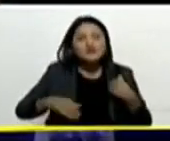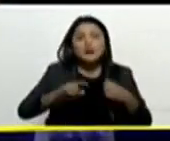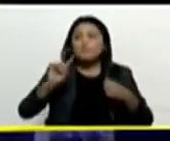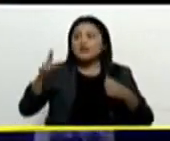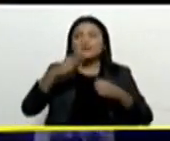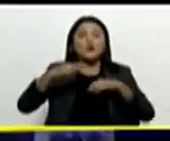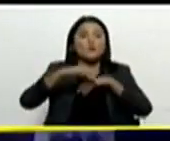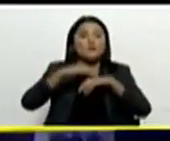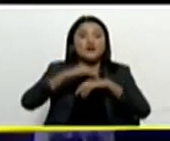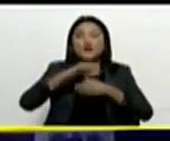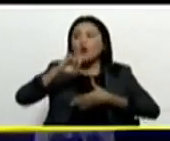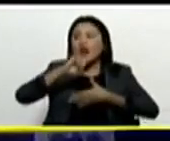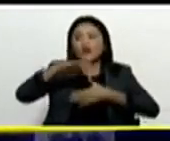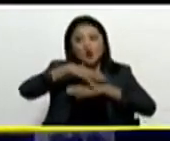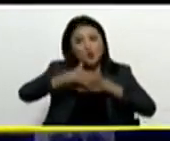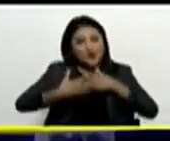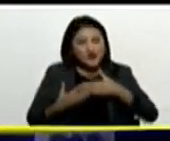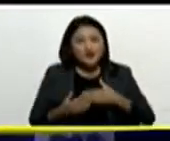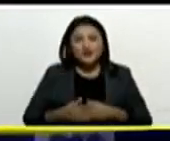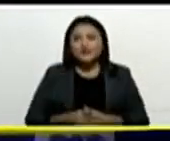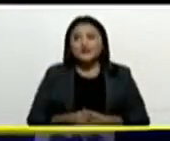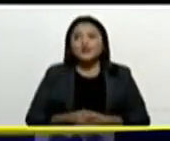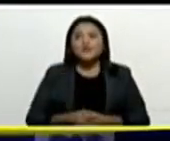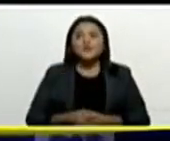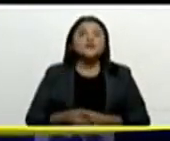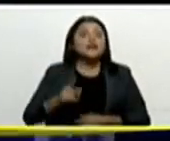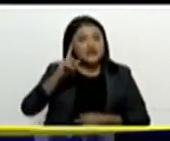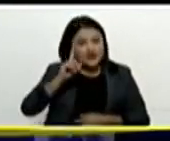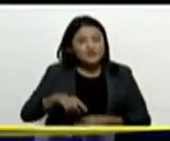Latinoamérica y del Caribe.